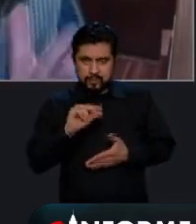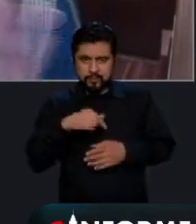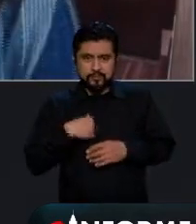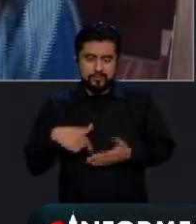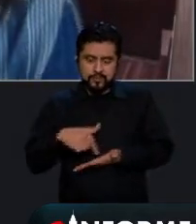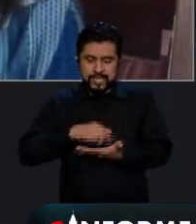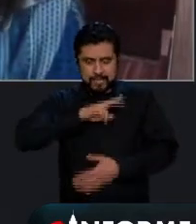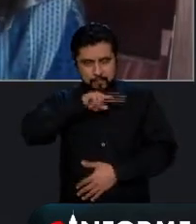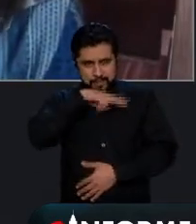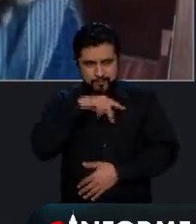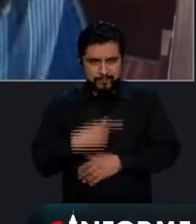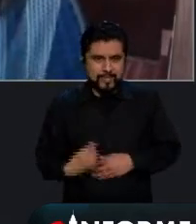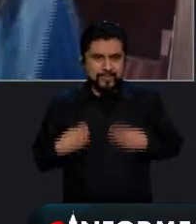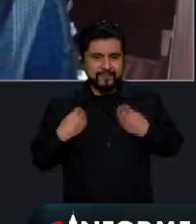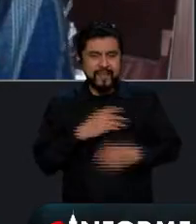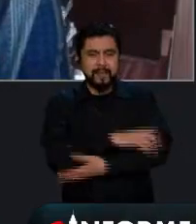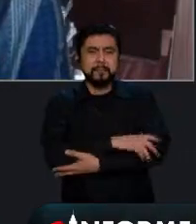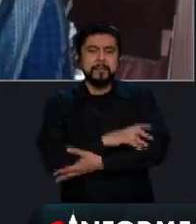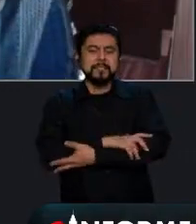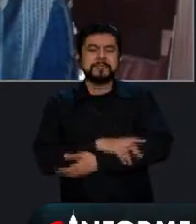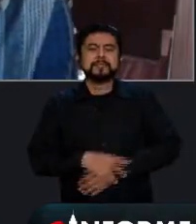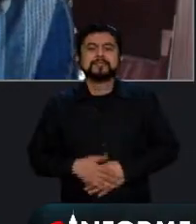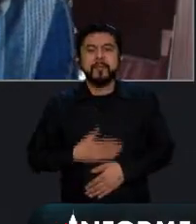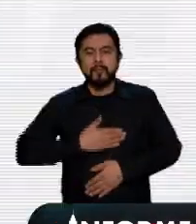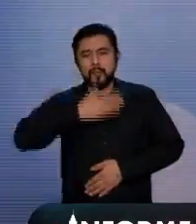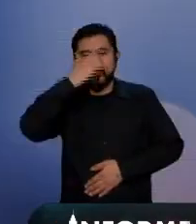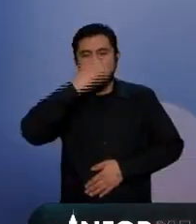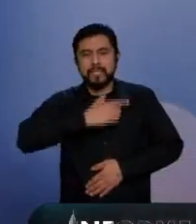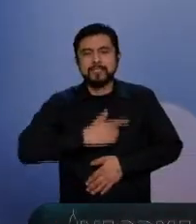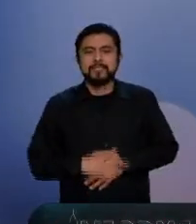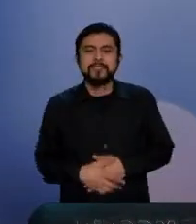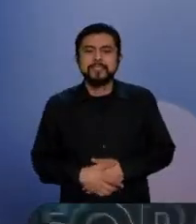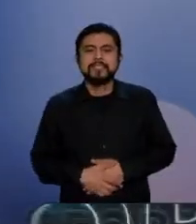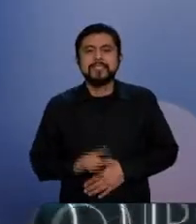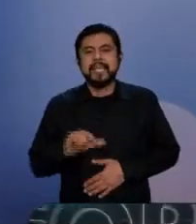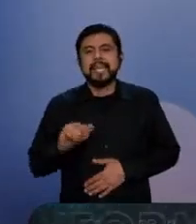Miscuac. Gracias y un abrazo. Un abrazo, muy buenas noches, doctora Leticia Calderón.